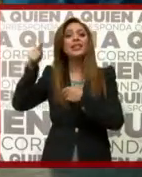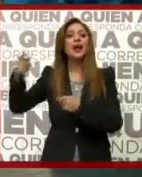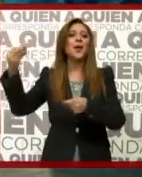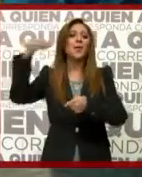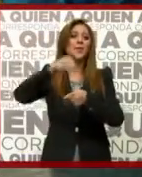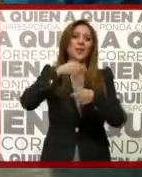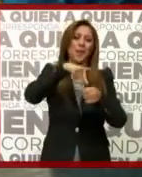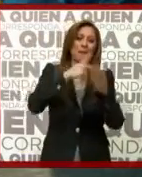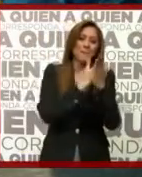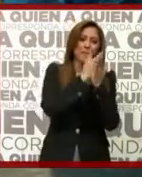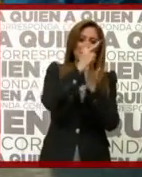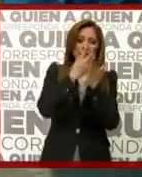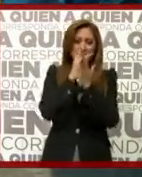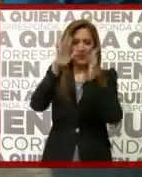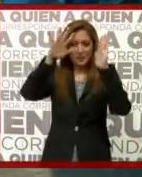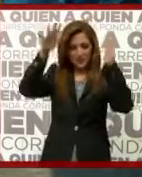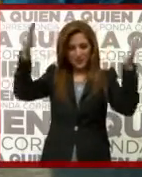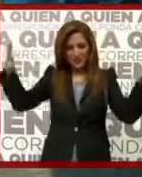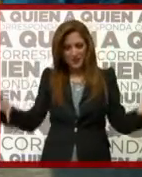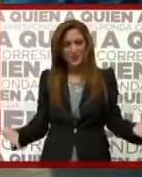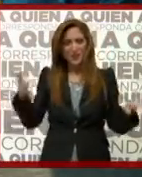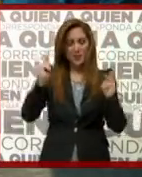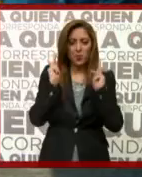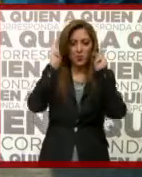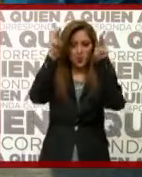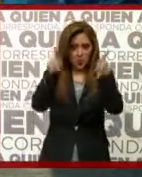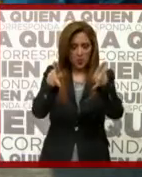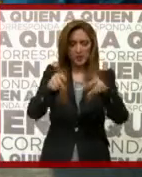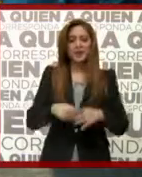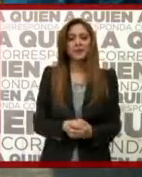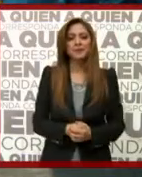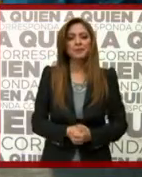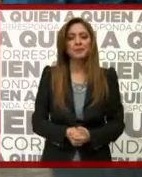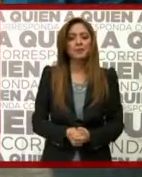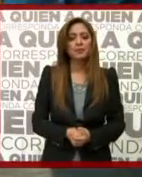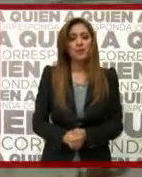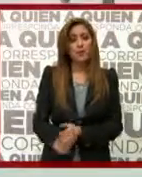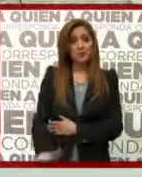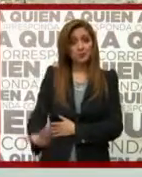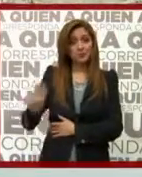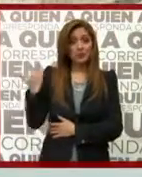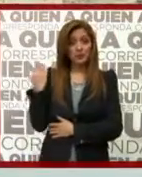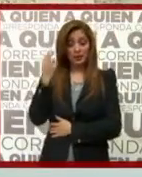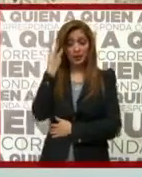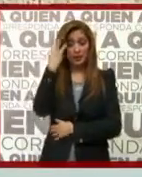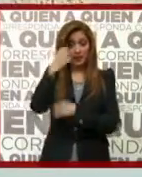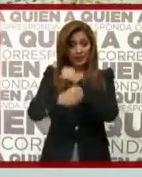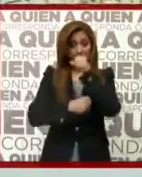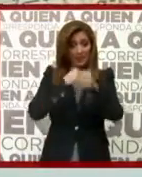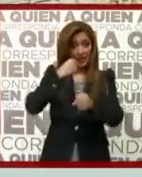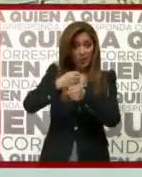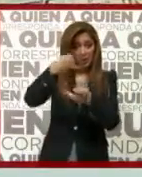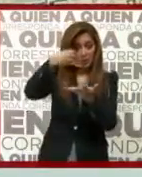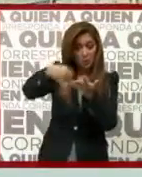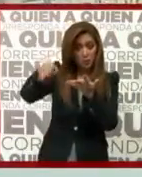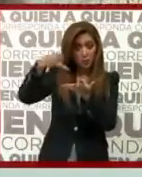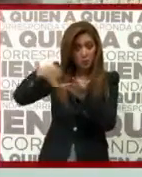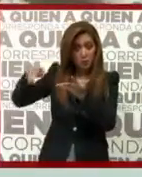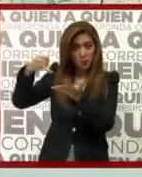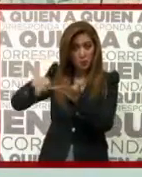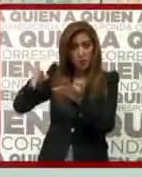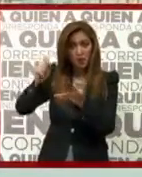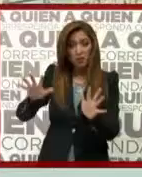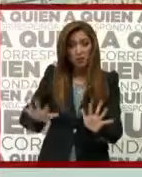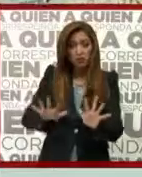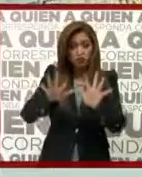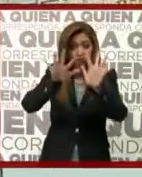esas plantitas en un costado del puente. Estas las sembraron hace 3 años y cuando anduvo aquella cuadrilla, crecieron